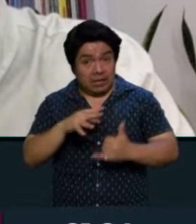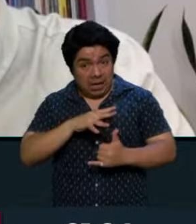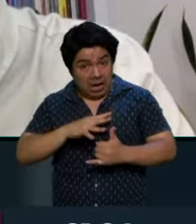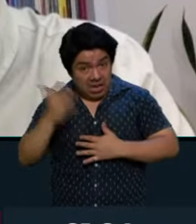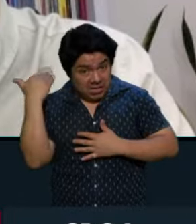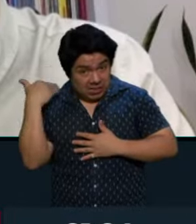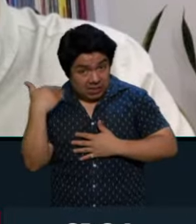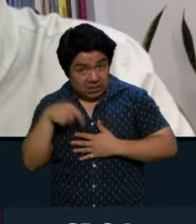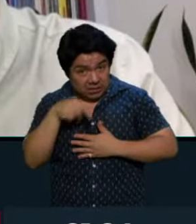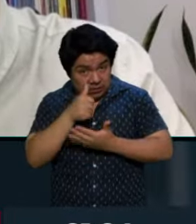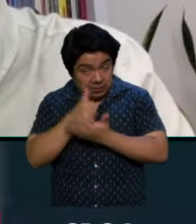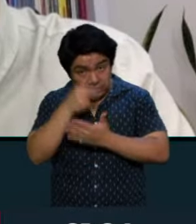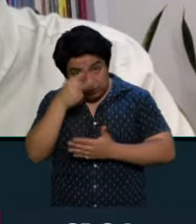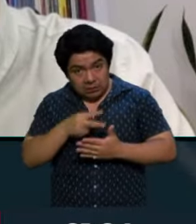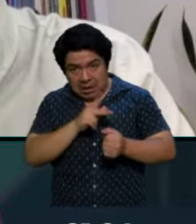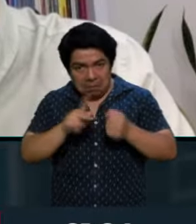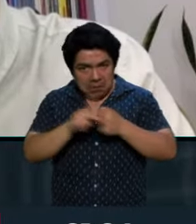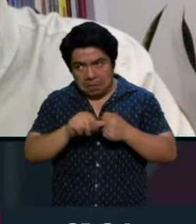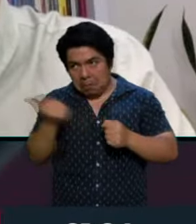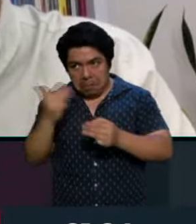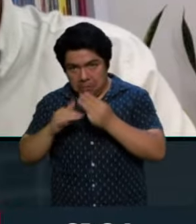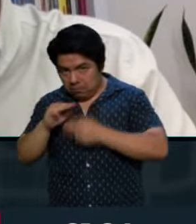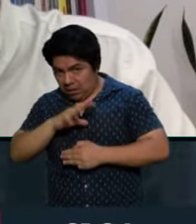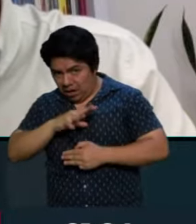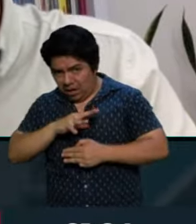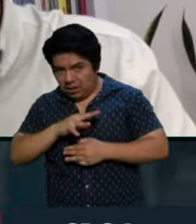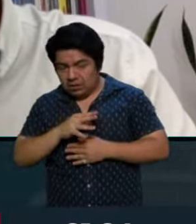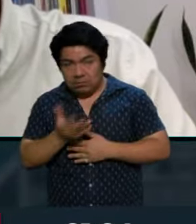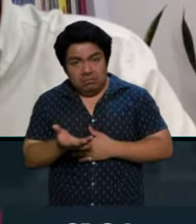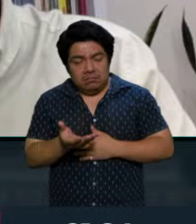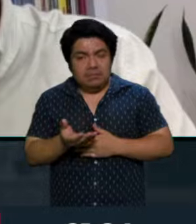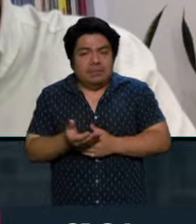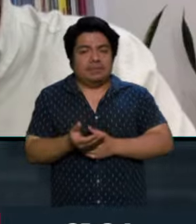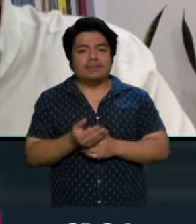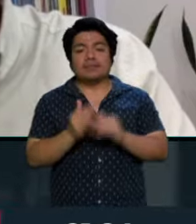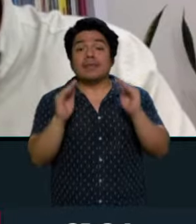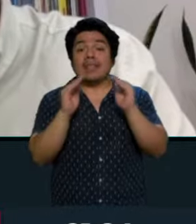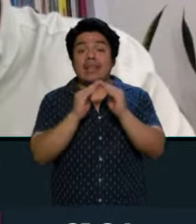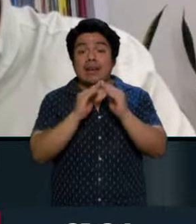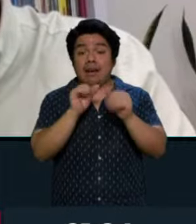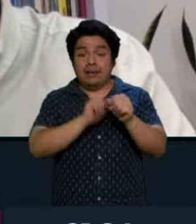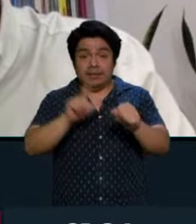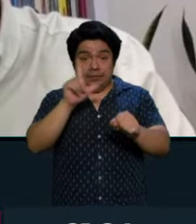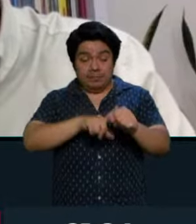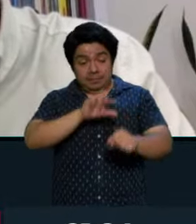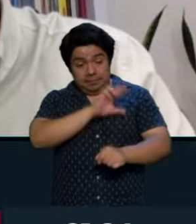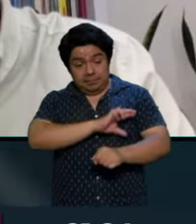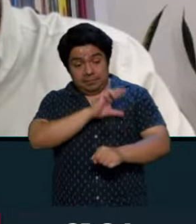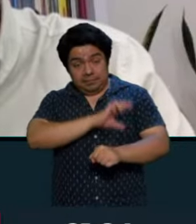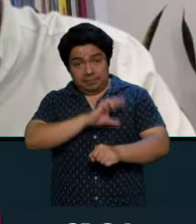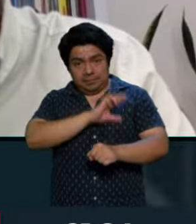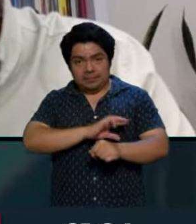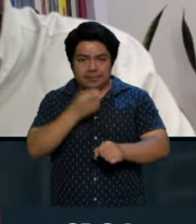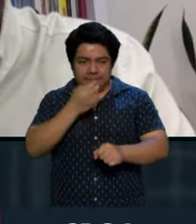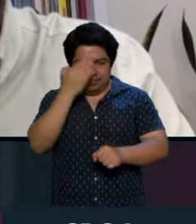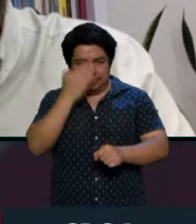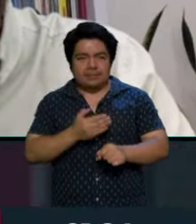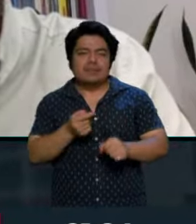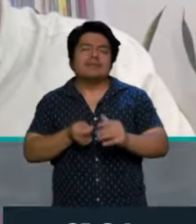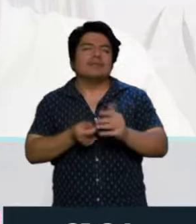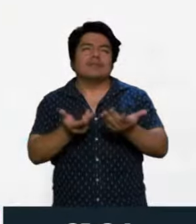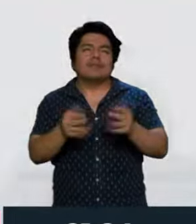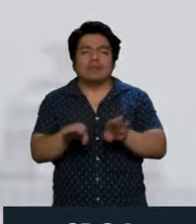características en la ciudad, en el país o en alguna parte del mundo? Mira, la vivienda social en renta es una de las principales